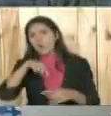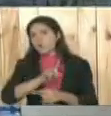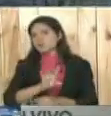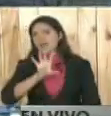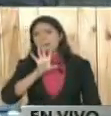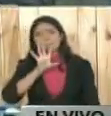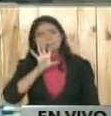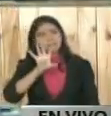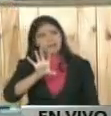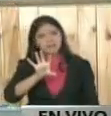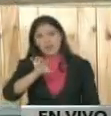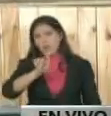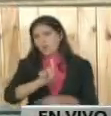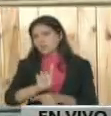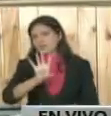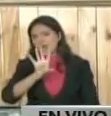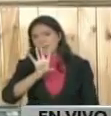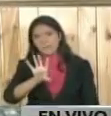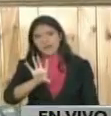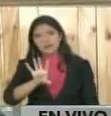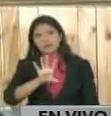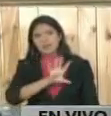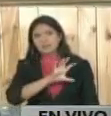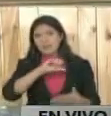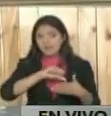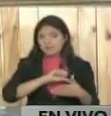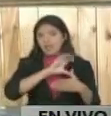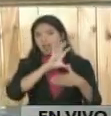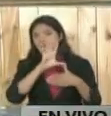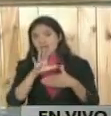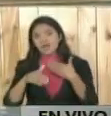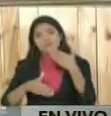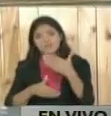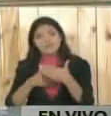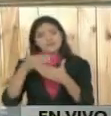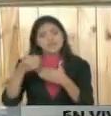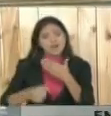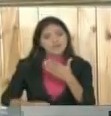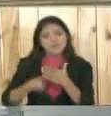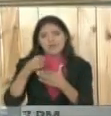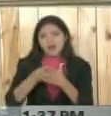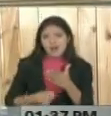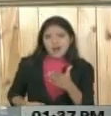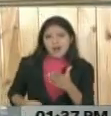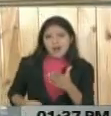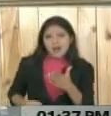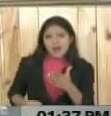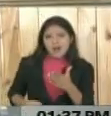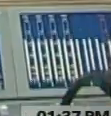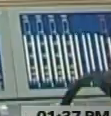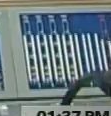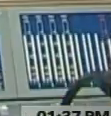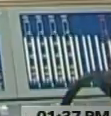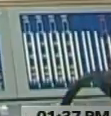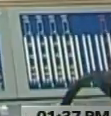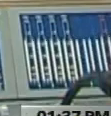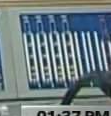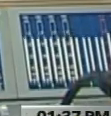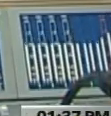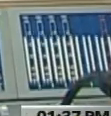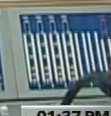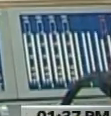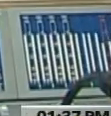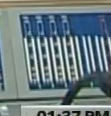más temprano que tarde. Desde el alba iremos echando la base verdadera, profunda, para la reconstrucción del sueño